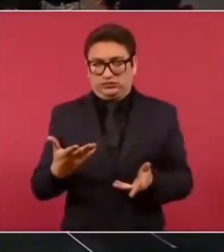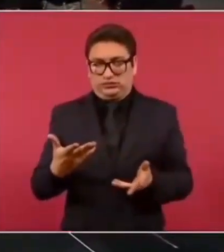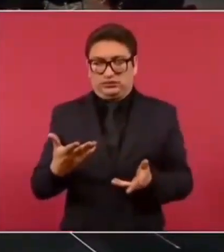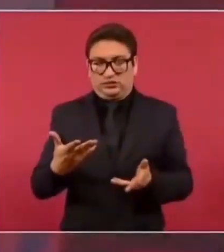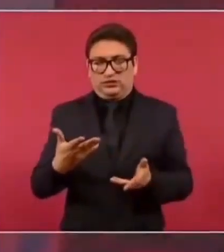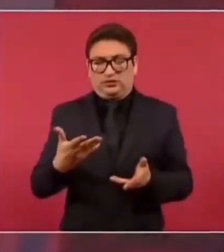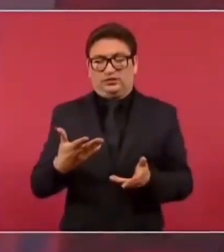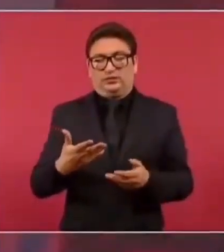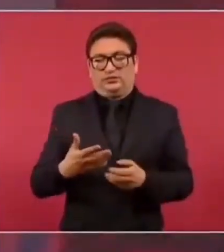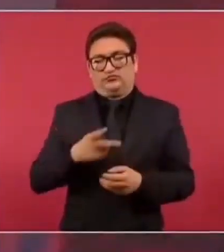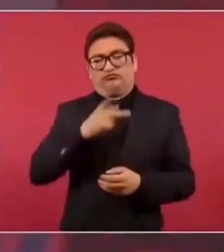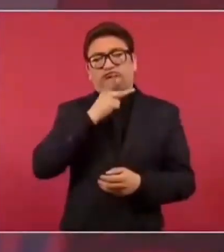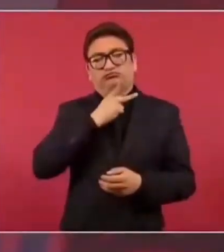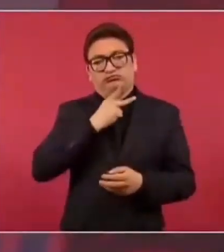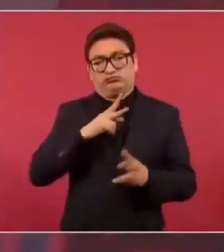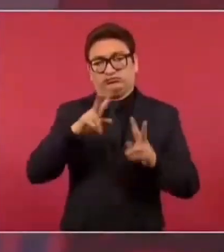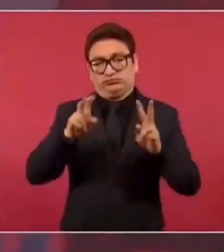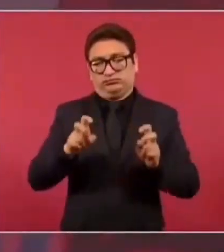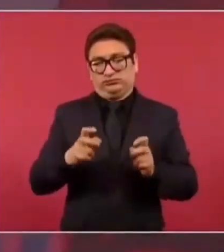del petróleo,